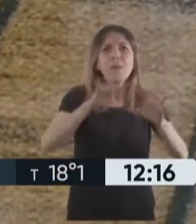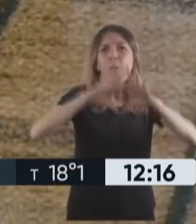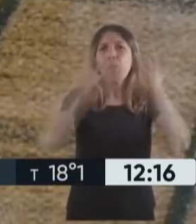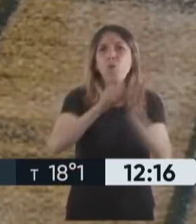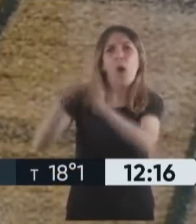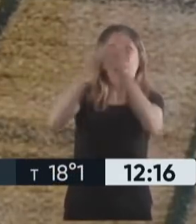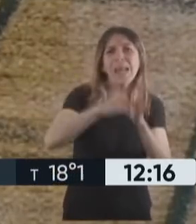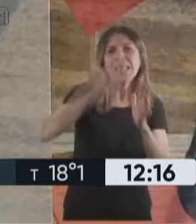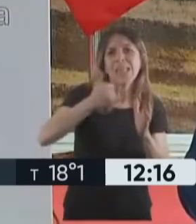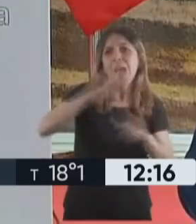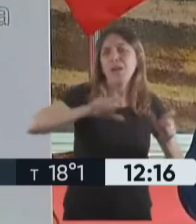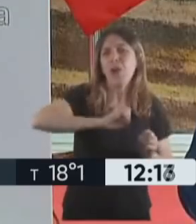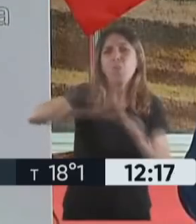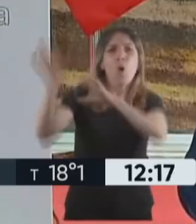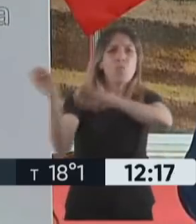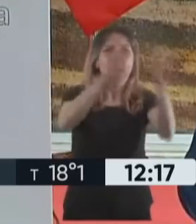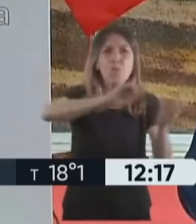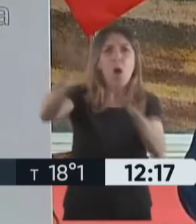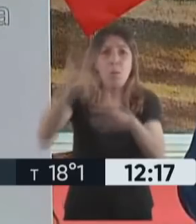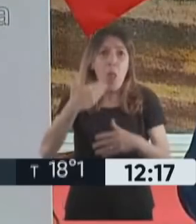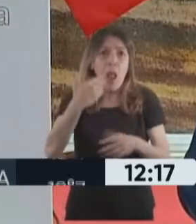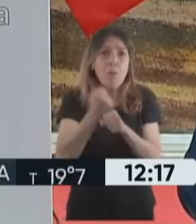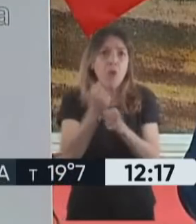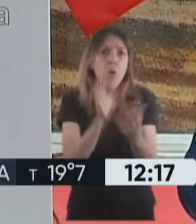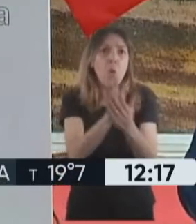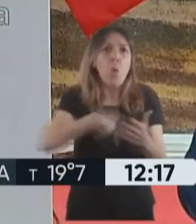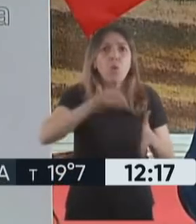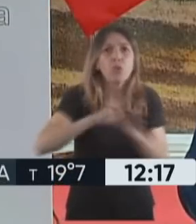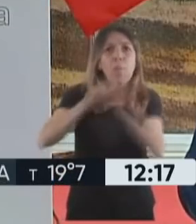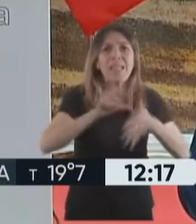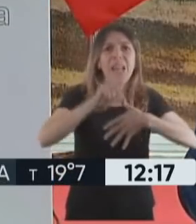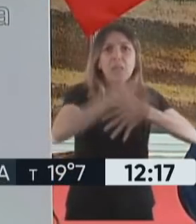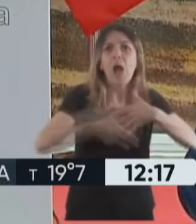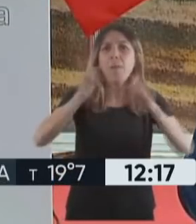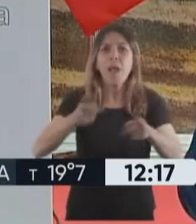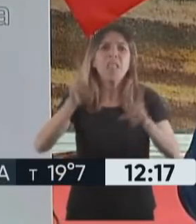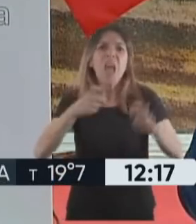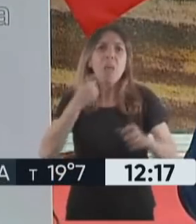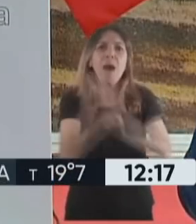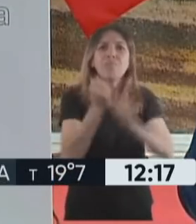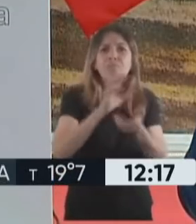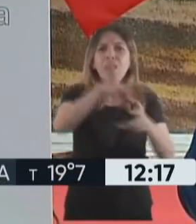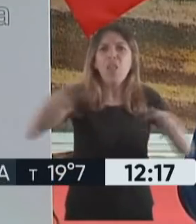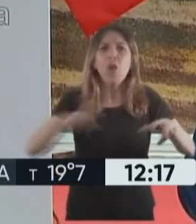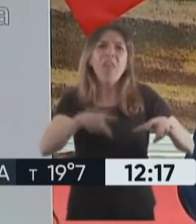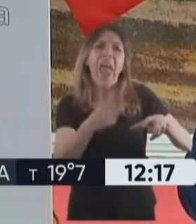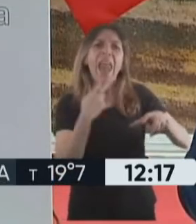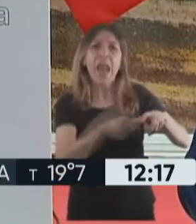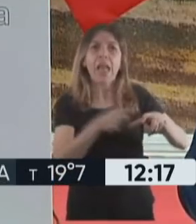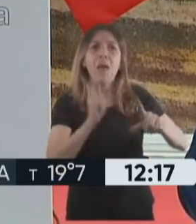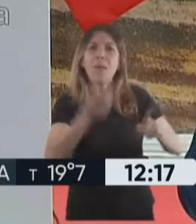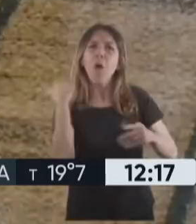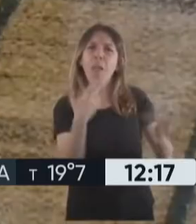día y también nuestro continente es algo lo que podemos trabajar en conjunto los desafíos energéticos que hemos conversado con el presidente fernández también son temas